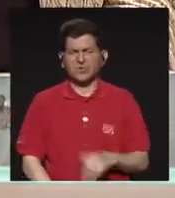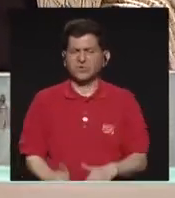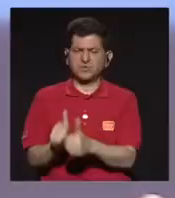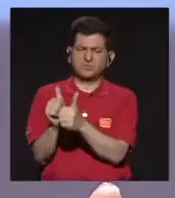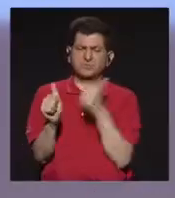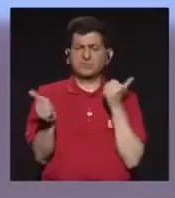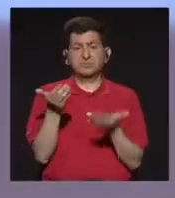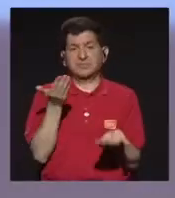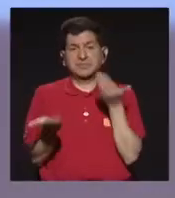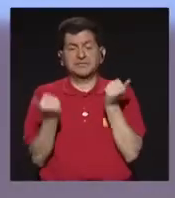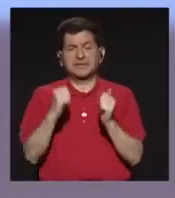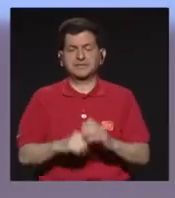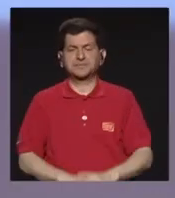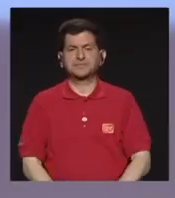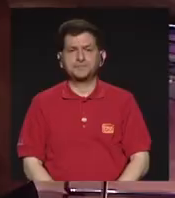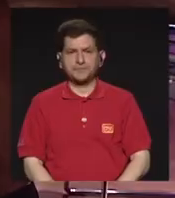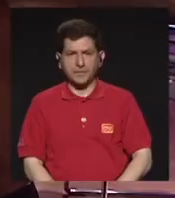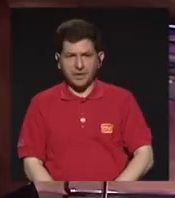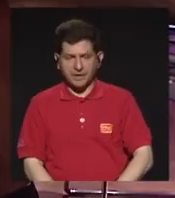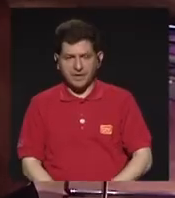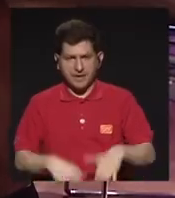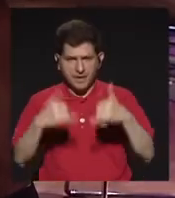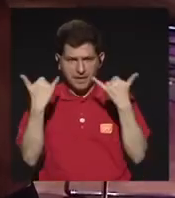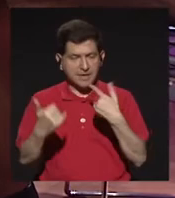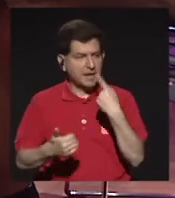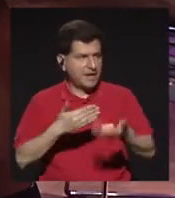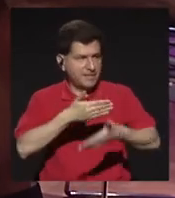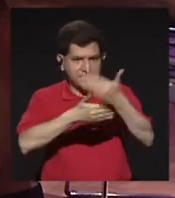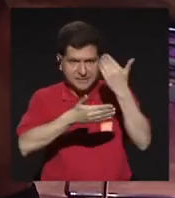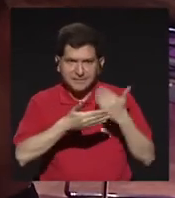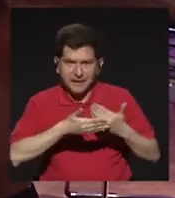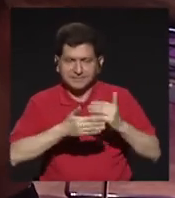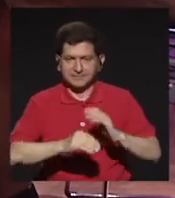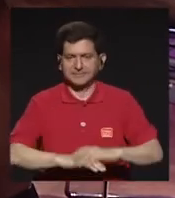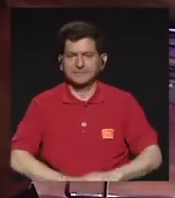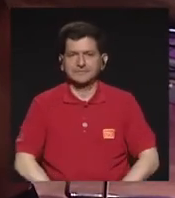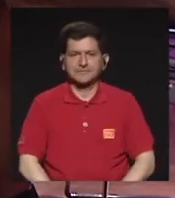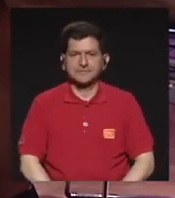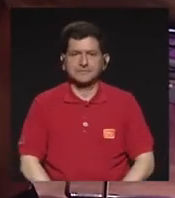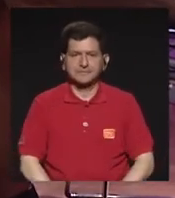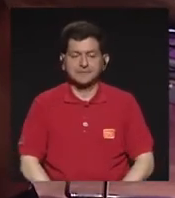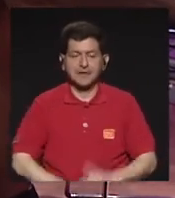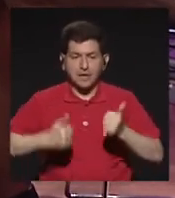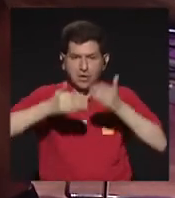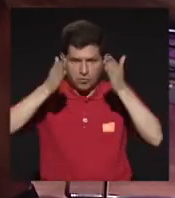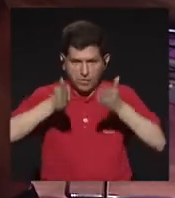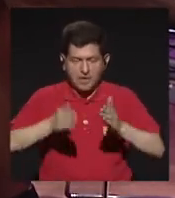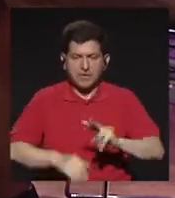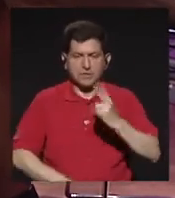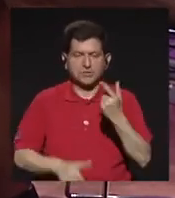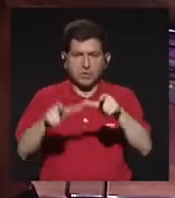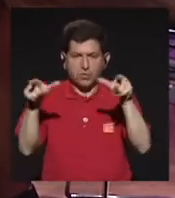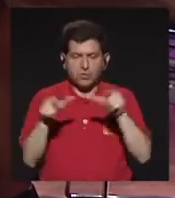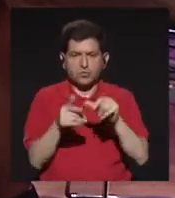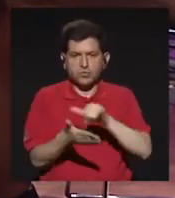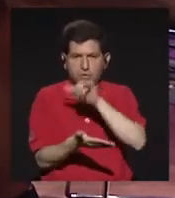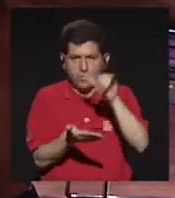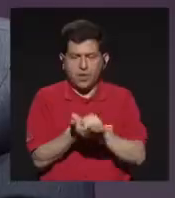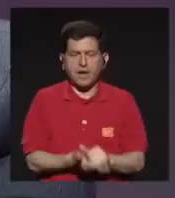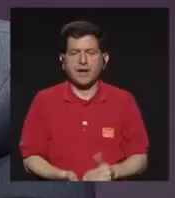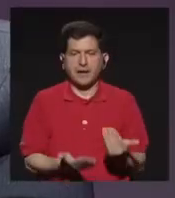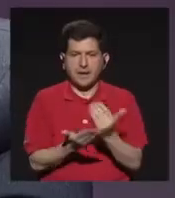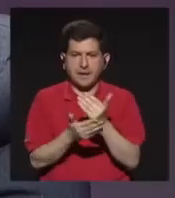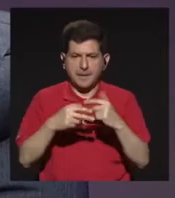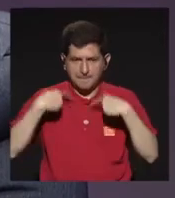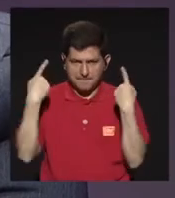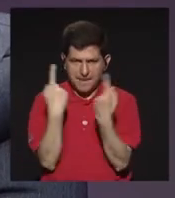atrás. Ok, yo como bueno, ya como lo han dicho, ¿verdad? En esta candidatura, segundo lugar por San José, por el Partido Nueva